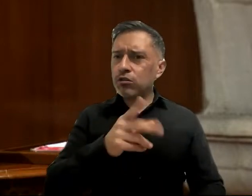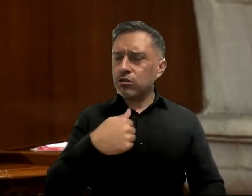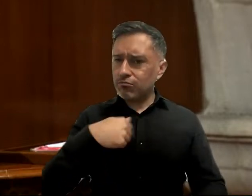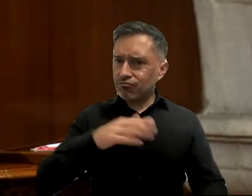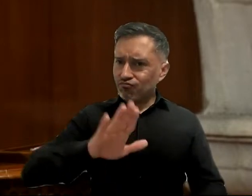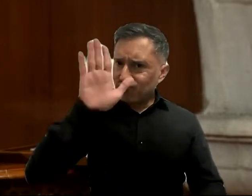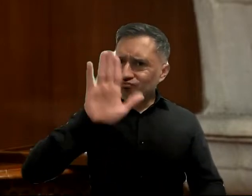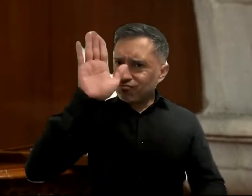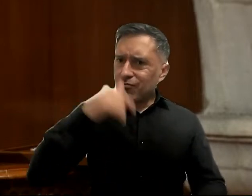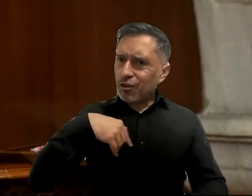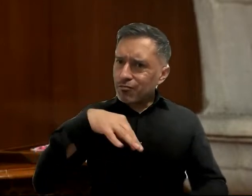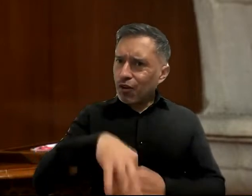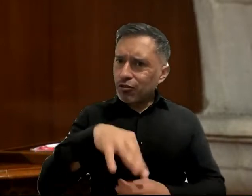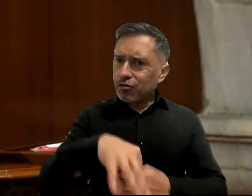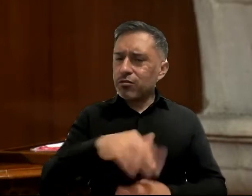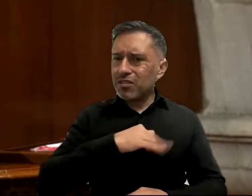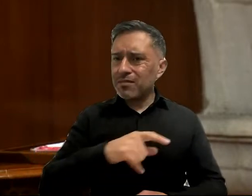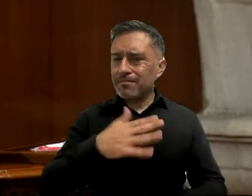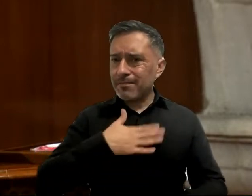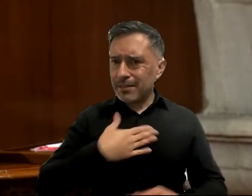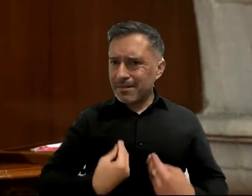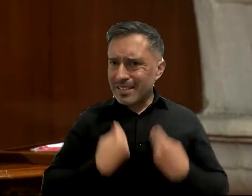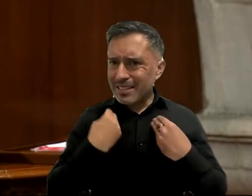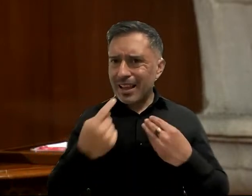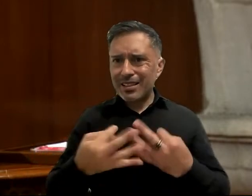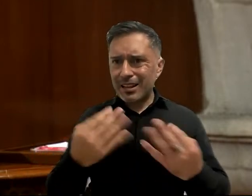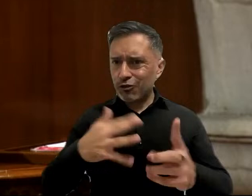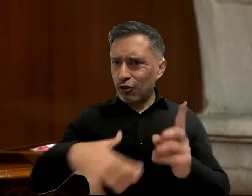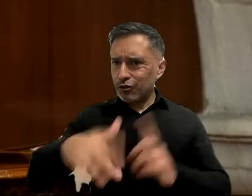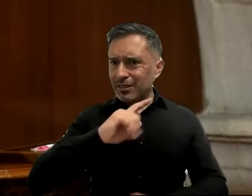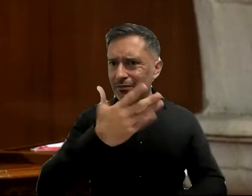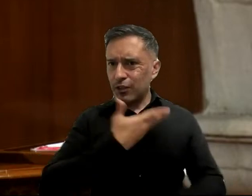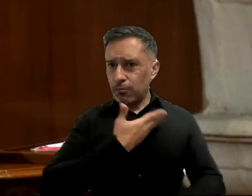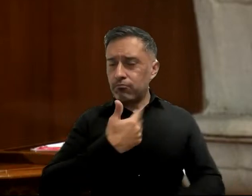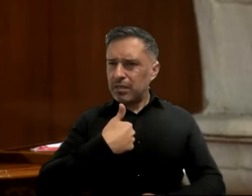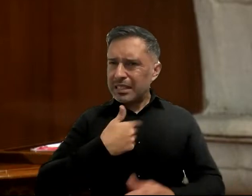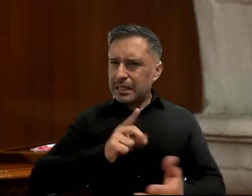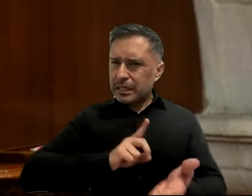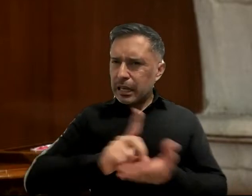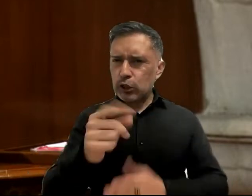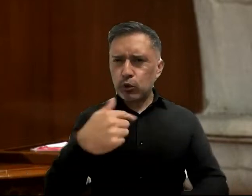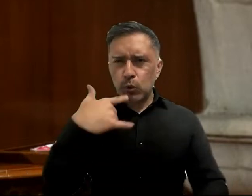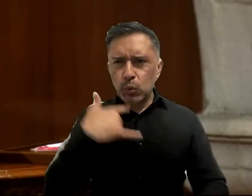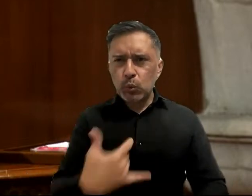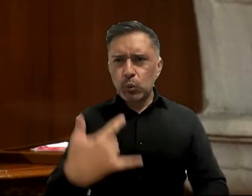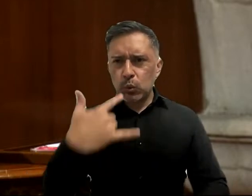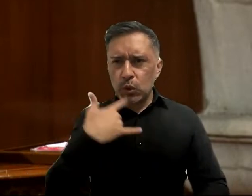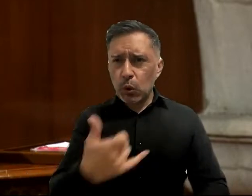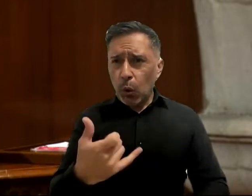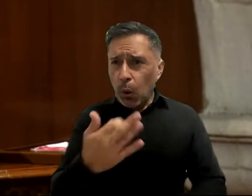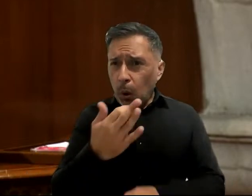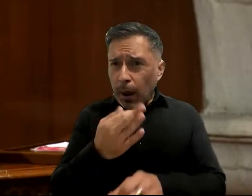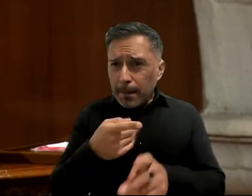y nuestros territorios. La lucha por nuestros derechos no es nueva.